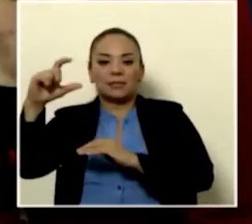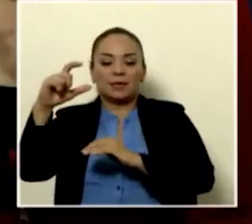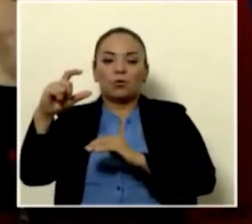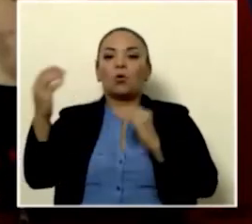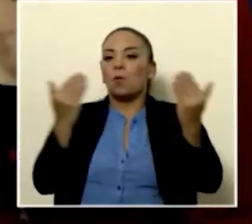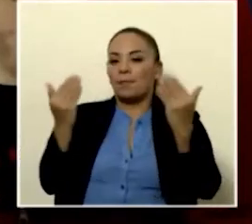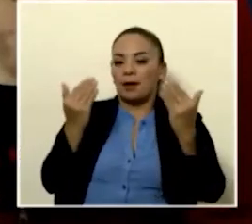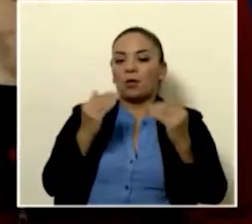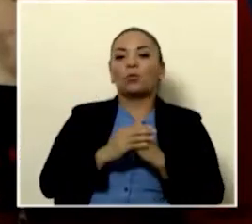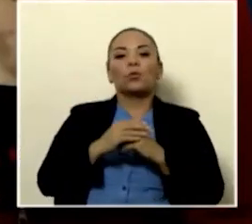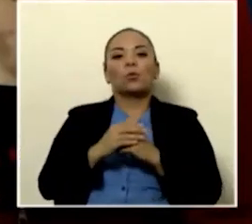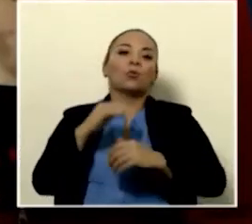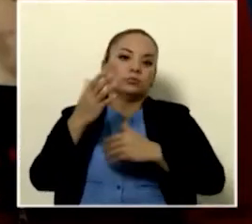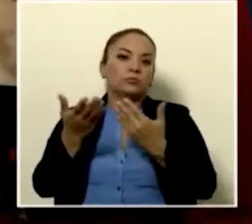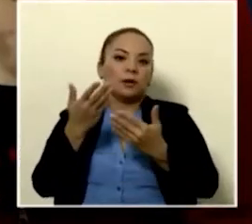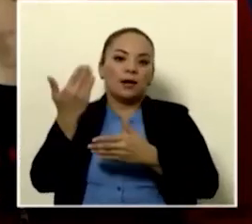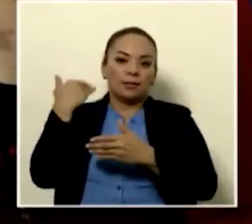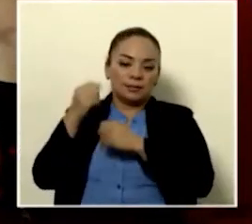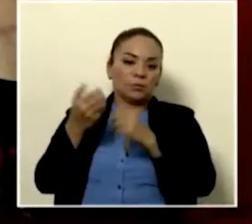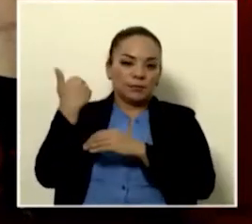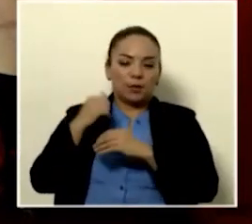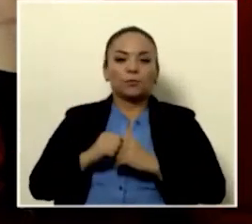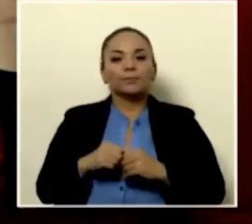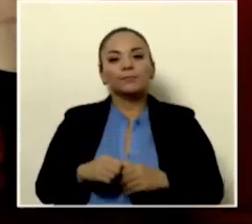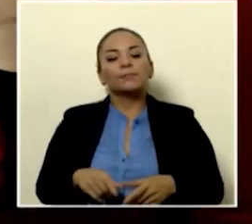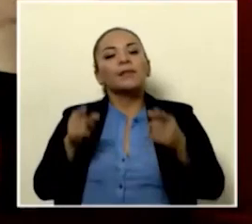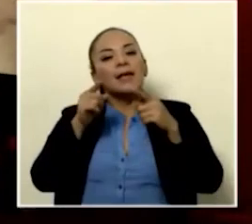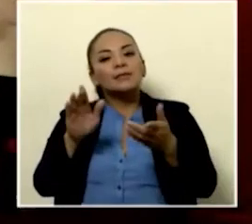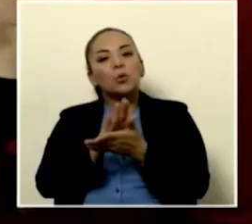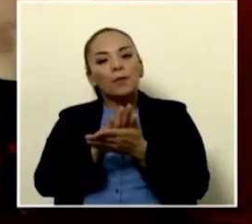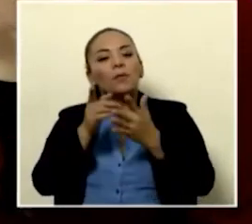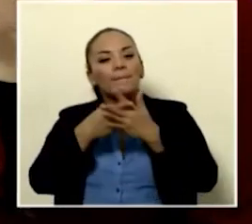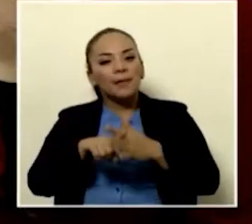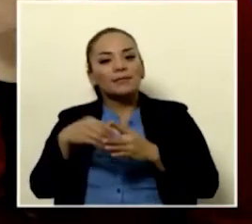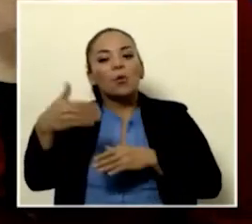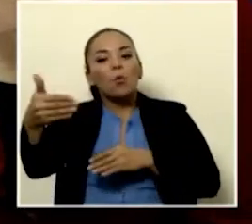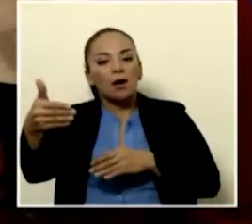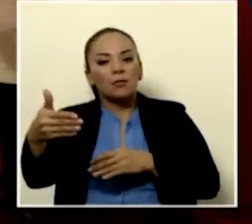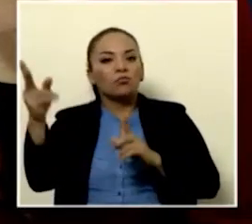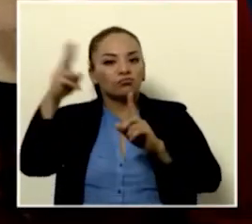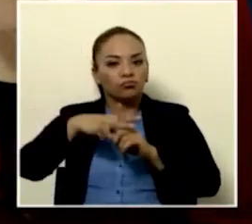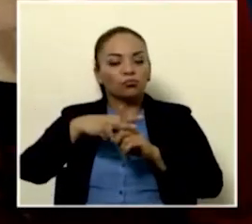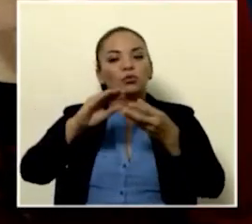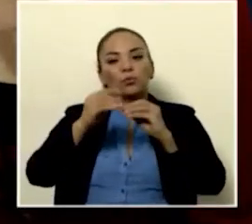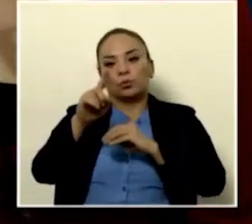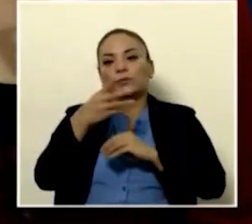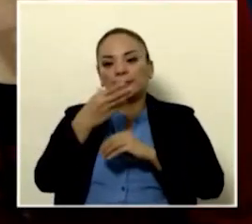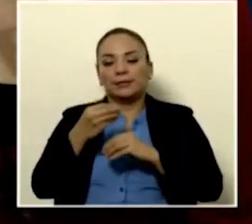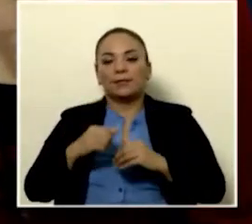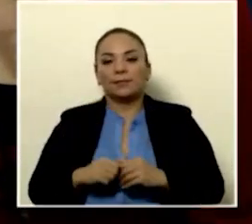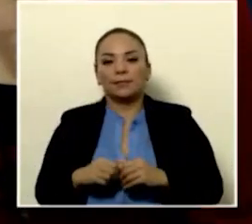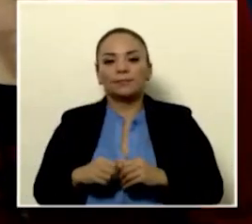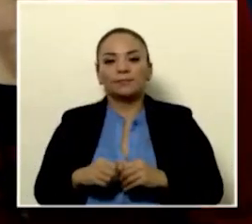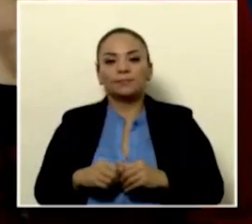tenía antes de esta modificación. Este decreto entra a regir el 1 de diciembre y en este